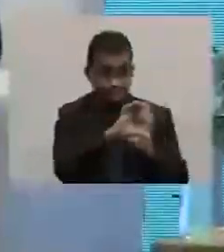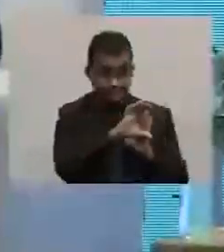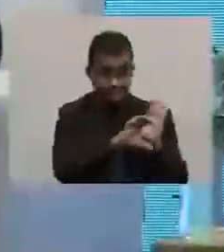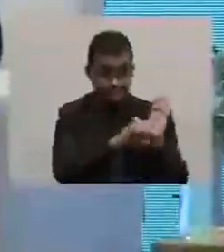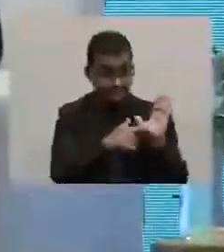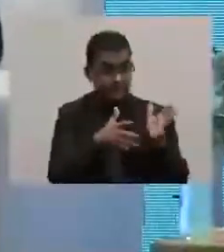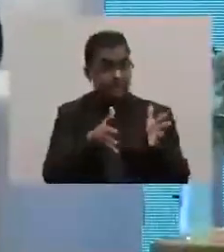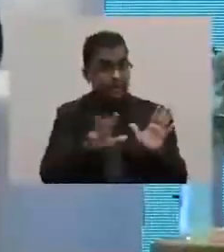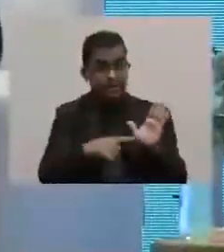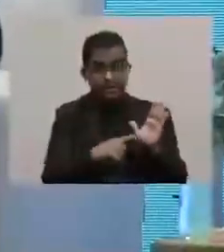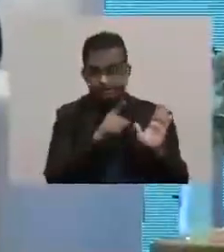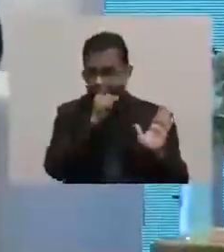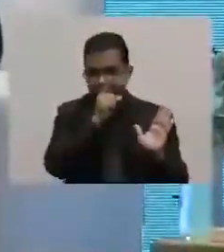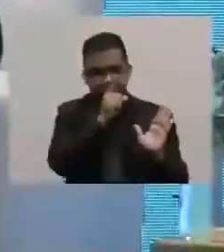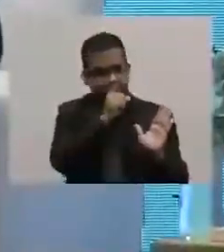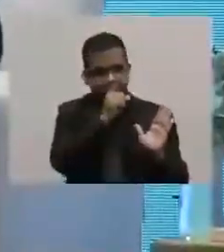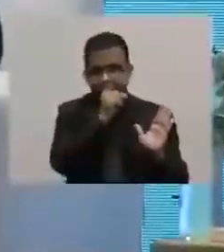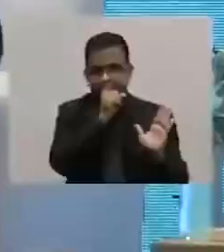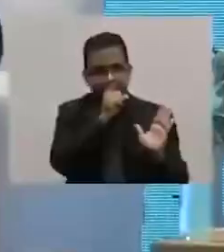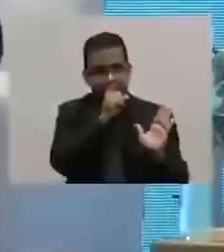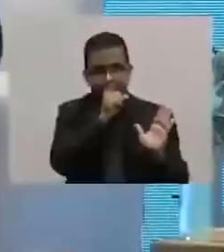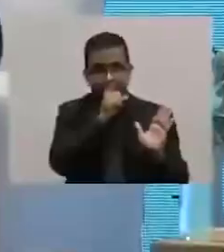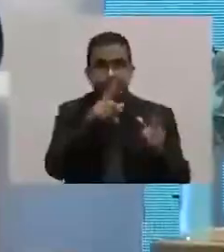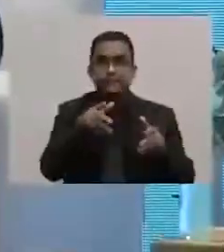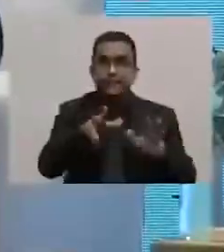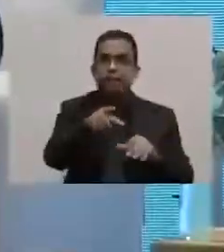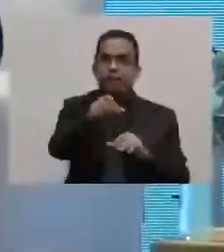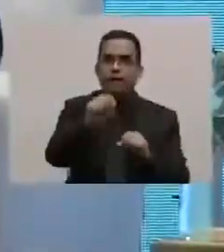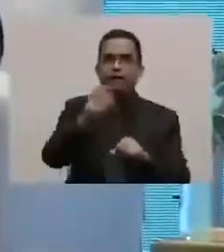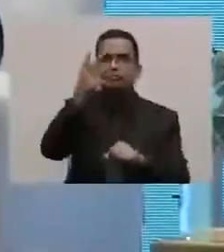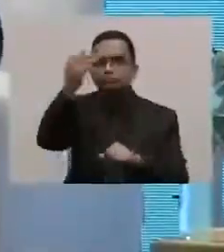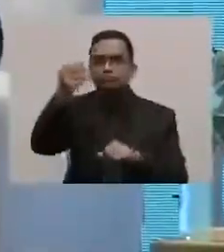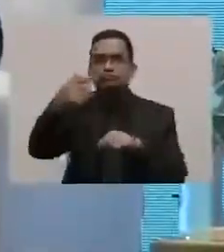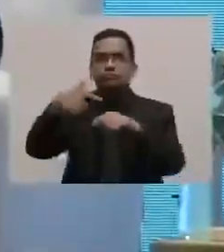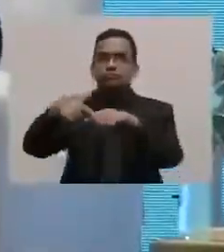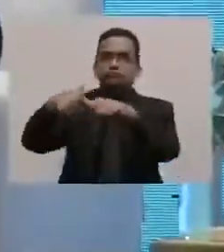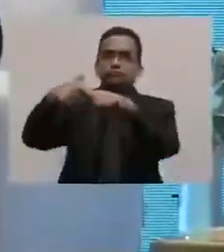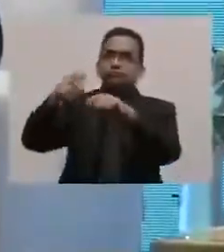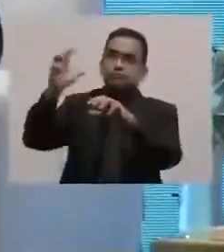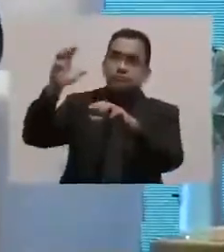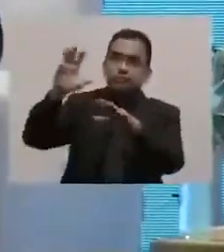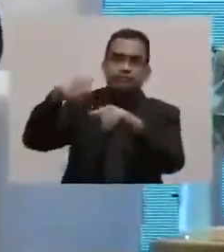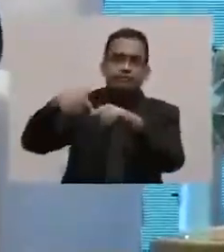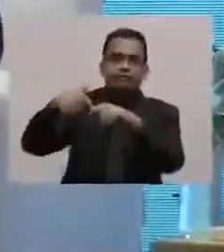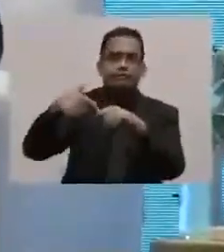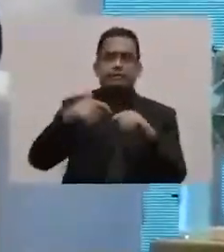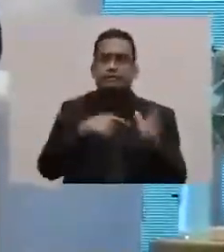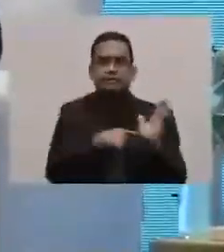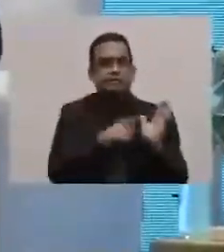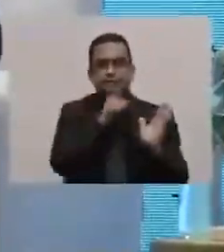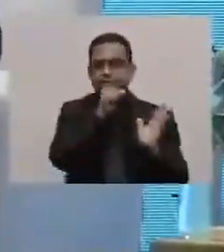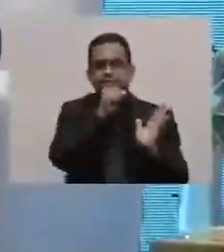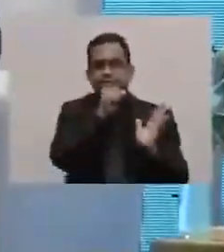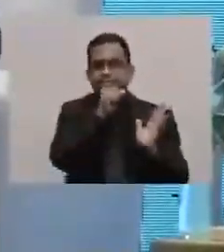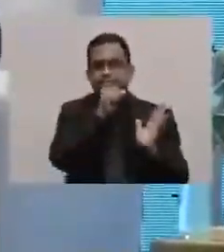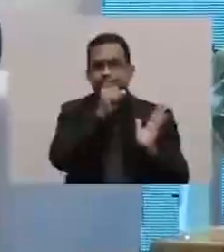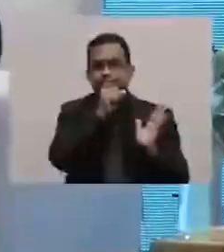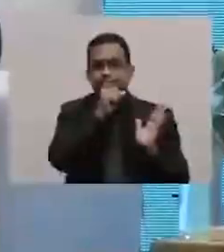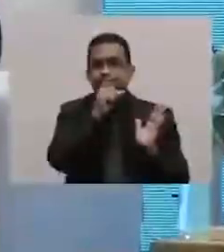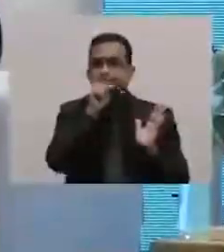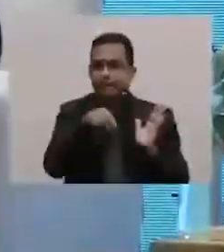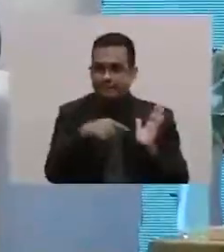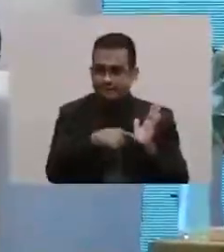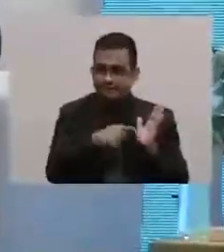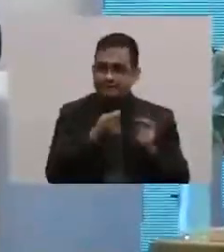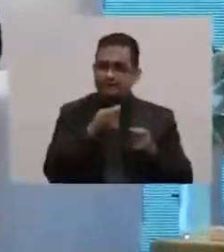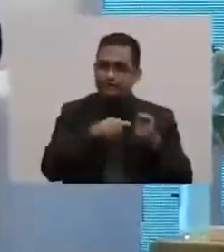leyes dominicanas nosotros tenemos establecidos cómo suspender unas elecciones y cómo restablecer esas elecciones.